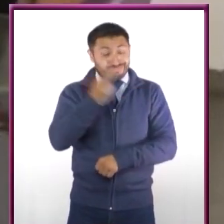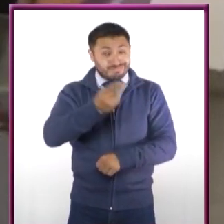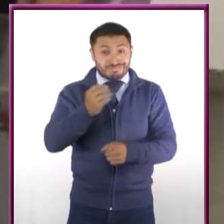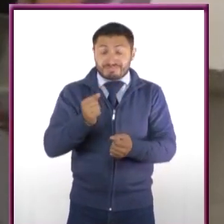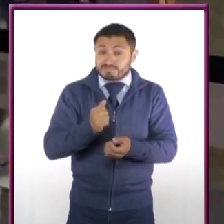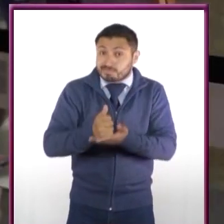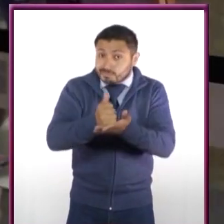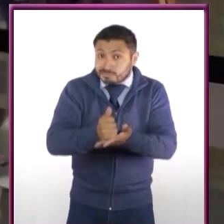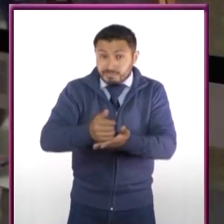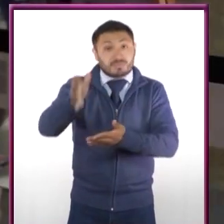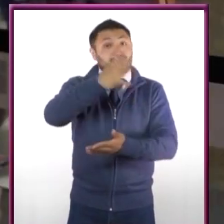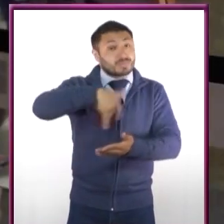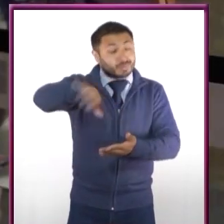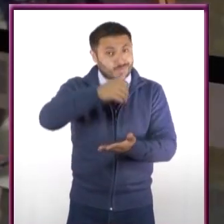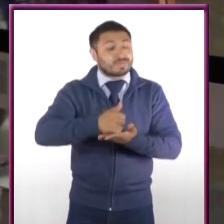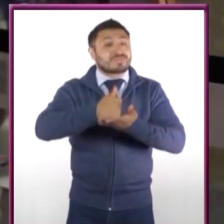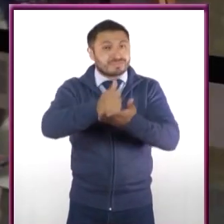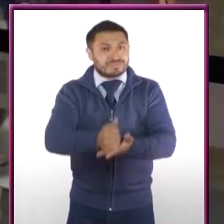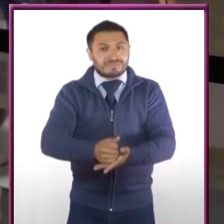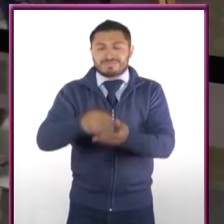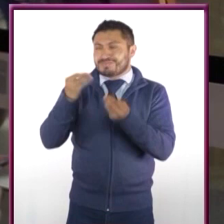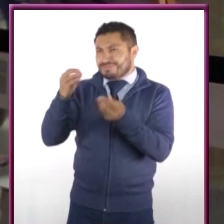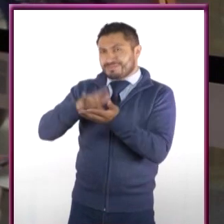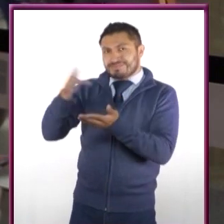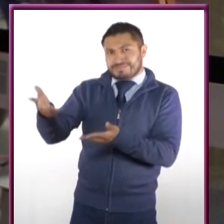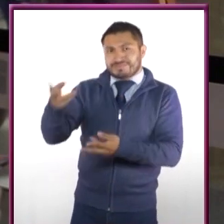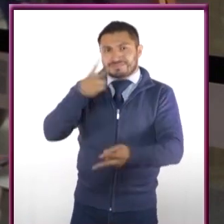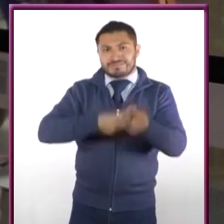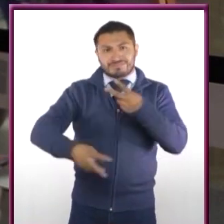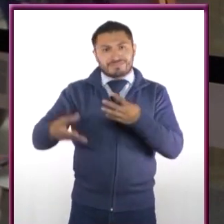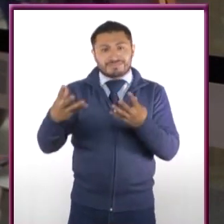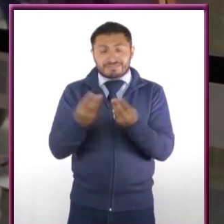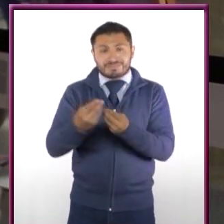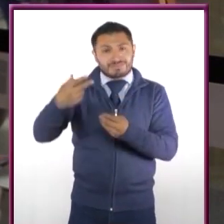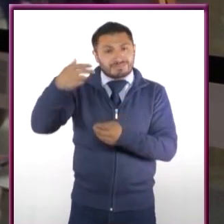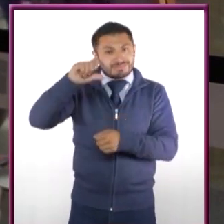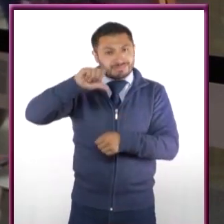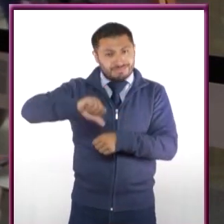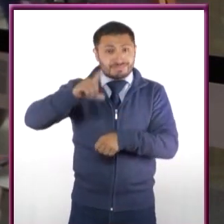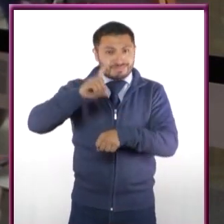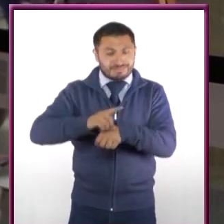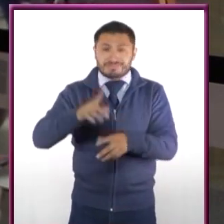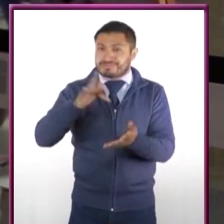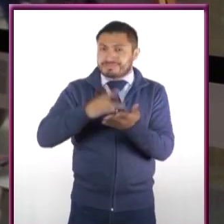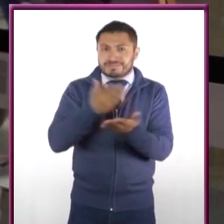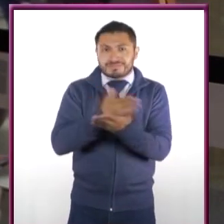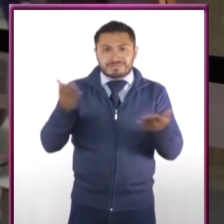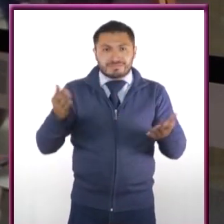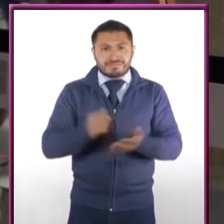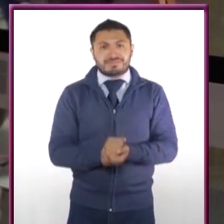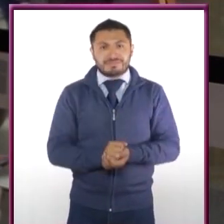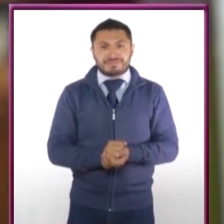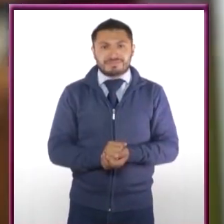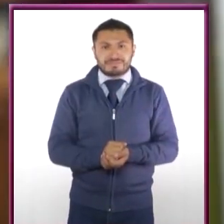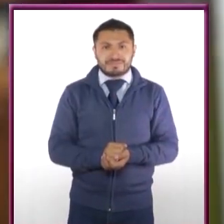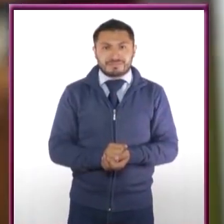busquen. David, muchas gracias por haber estado con nosotros el día de hoy. No, gracias a ustedes.